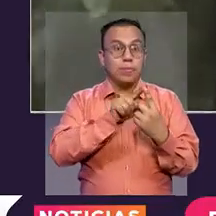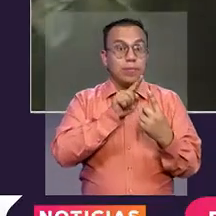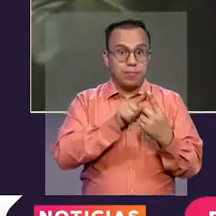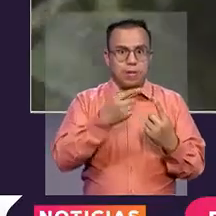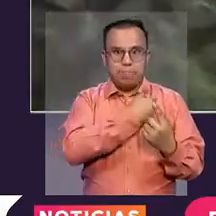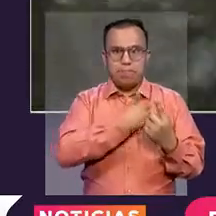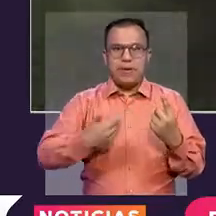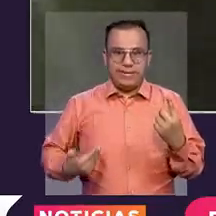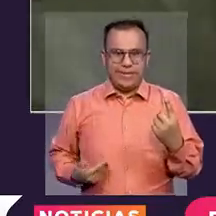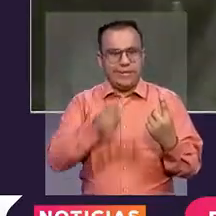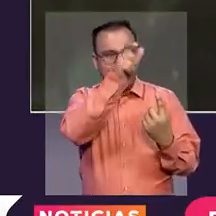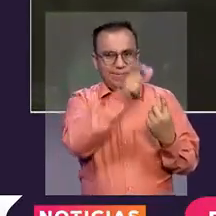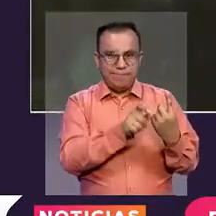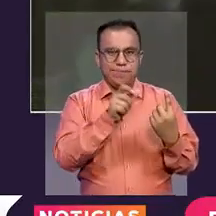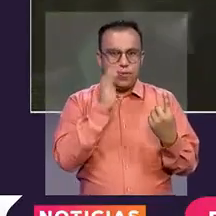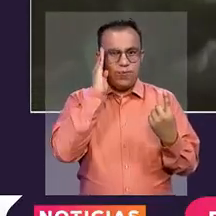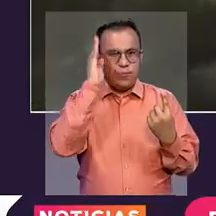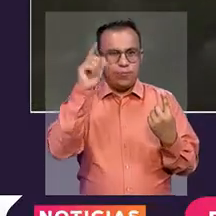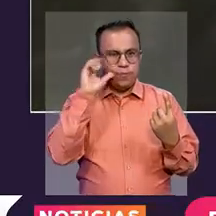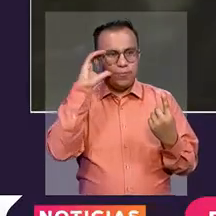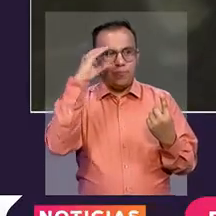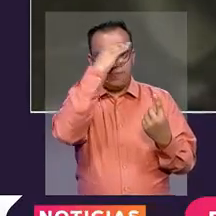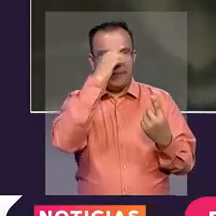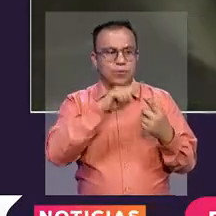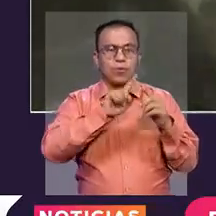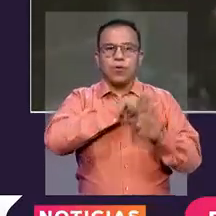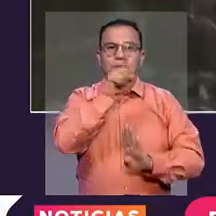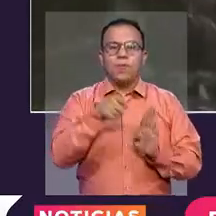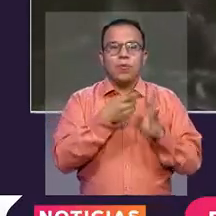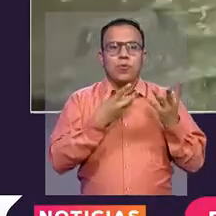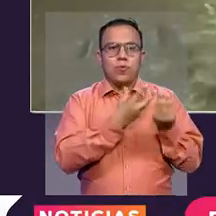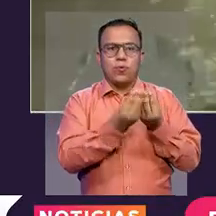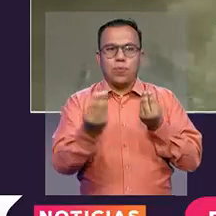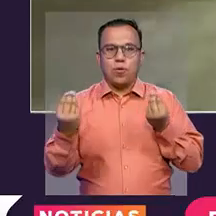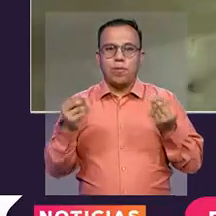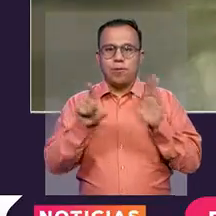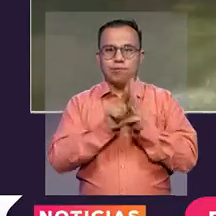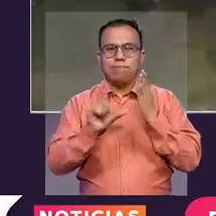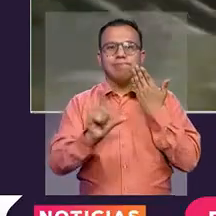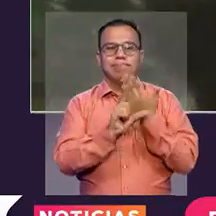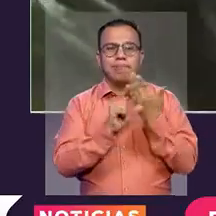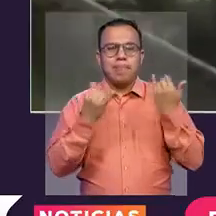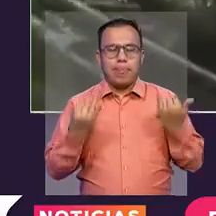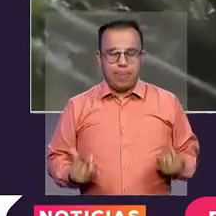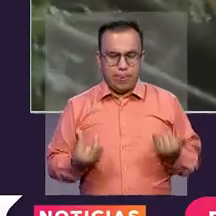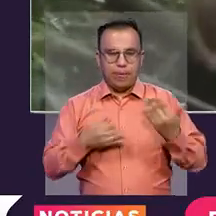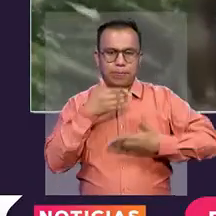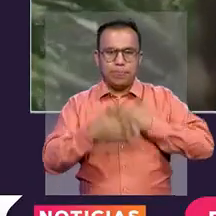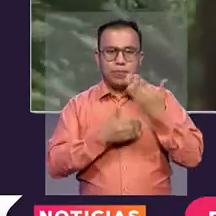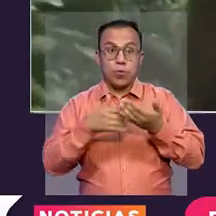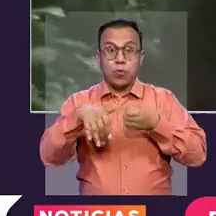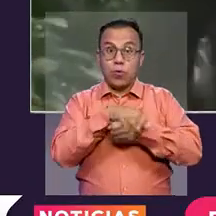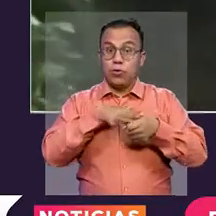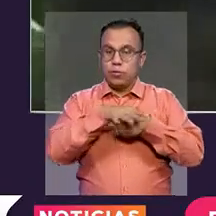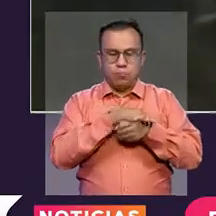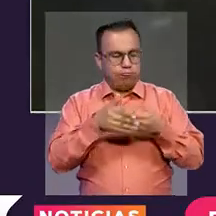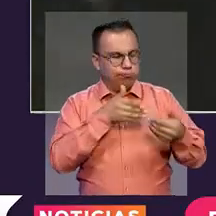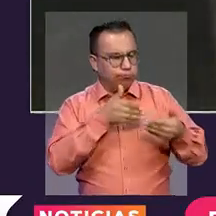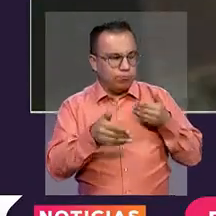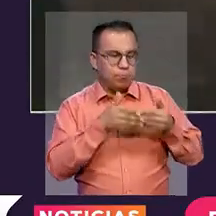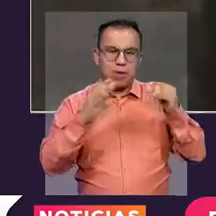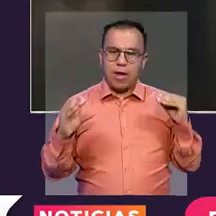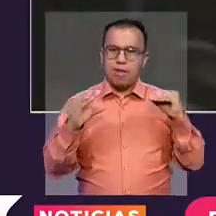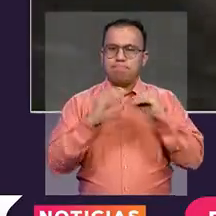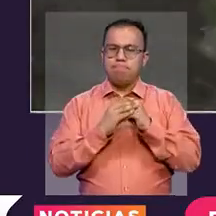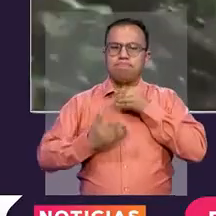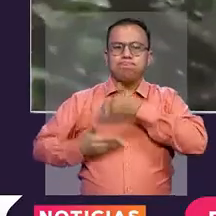presidente electo ha invitado a todos los grupos al margen de la ley, independientemente de su condición, a que se acojan